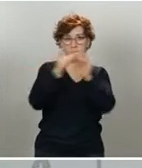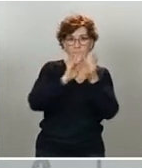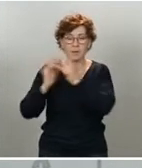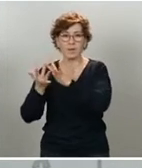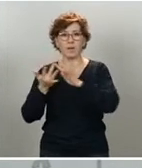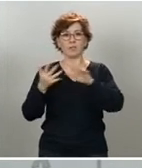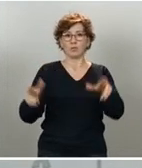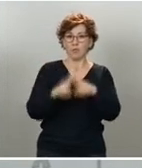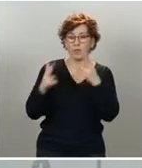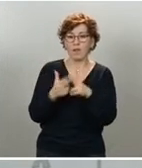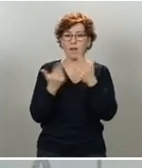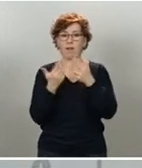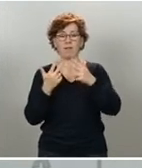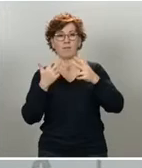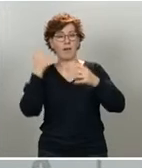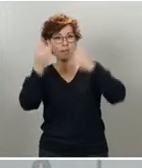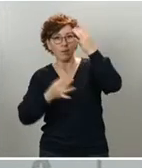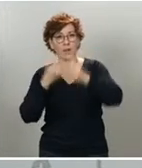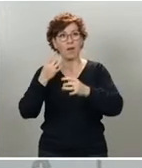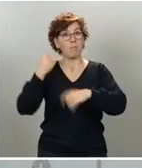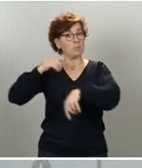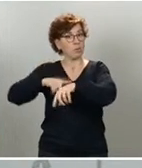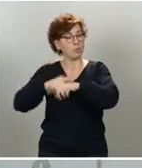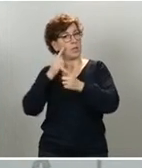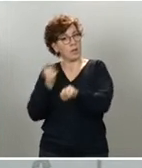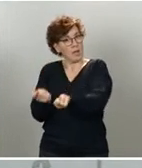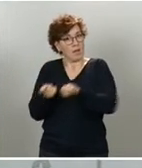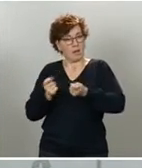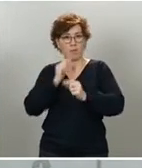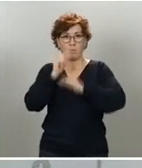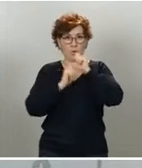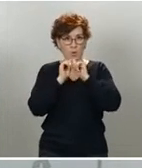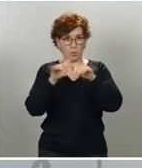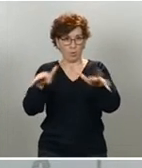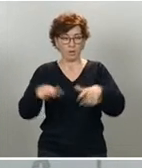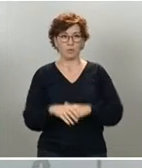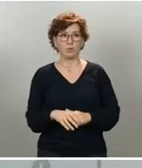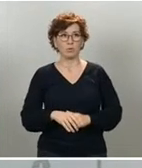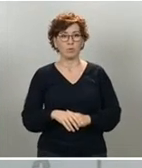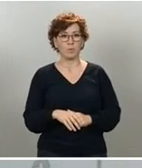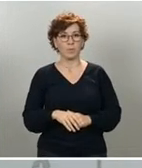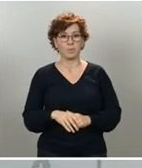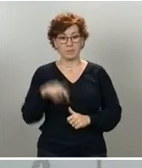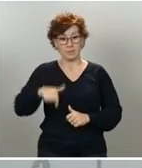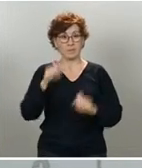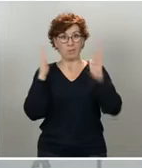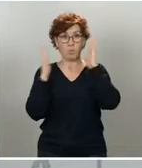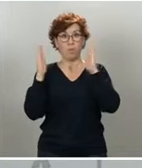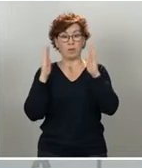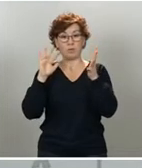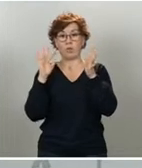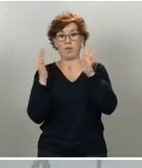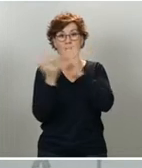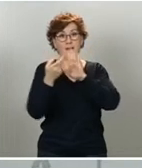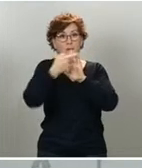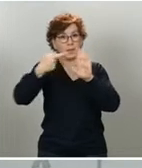mantenemos a raya al virus. Y en esta desescalada será aún más importante, lo insistimos desde todos los